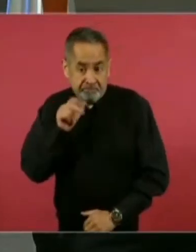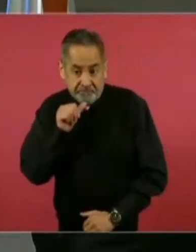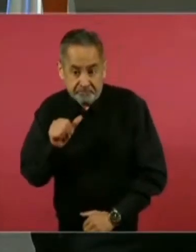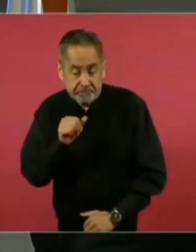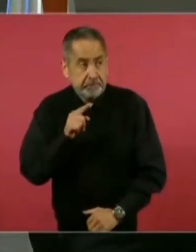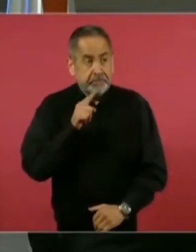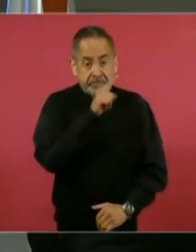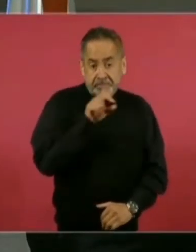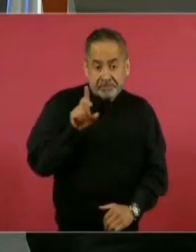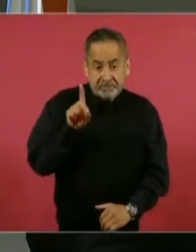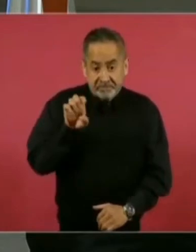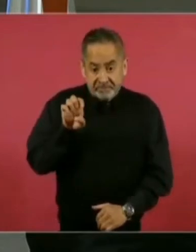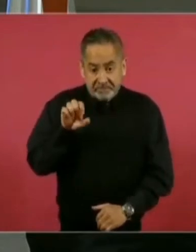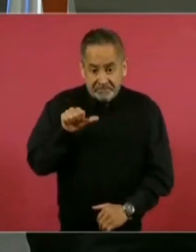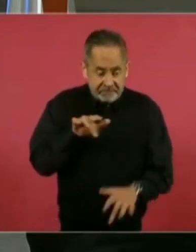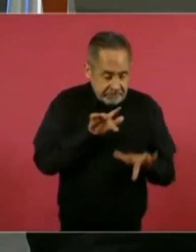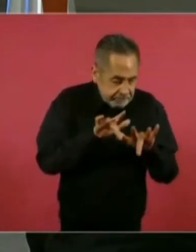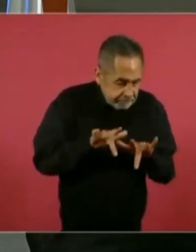involucrados